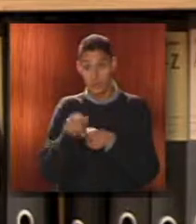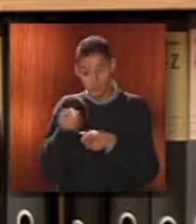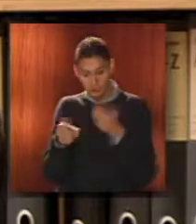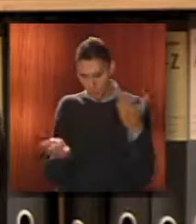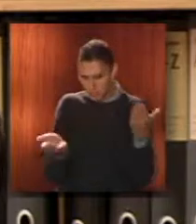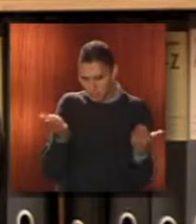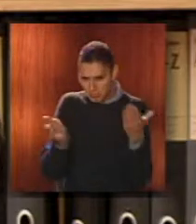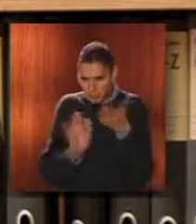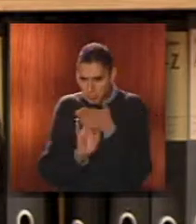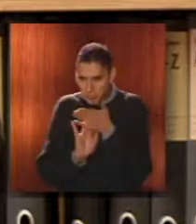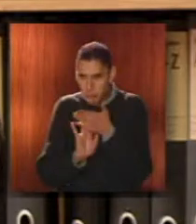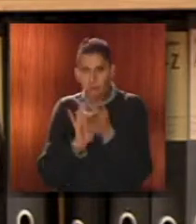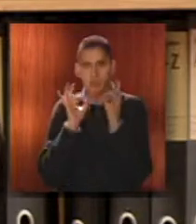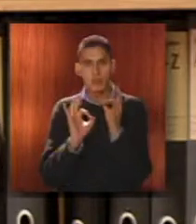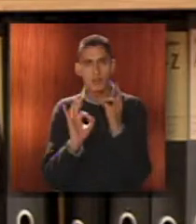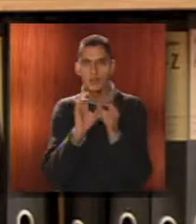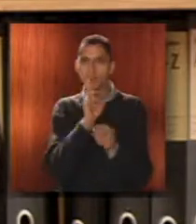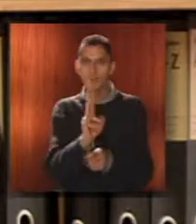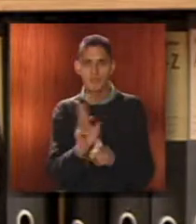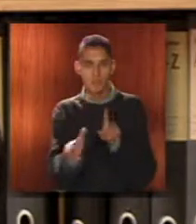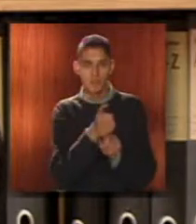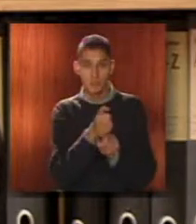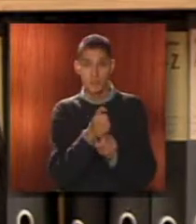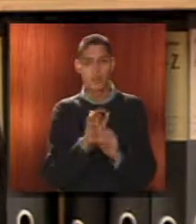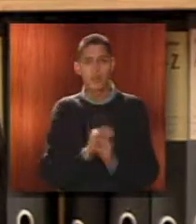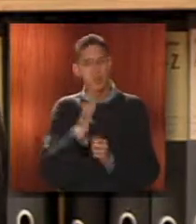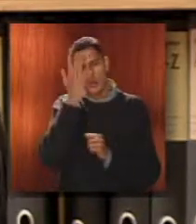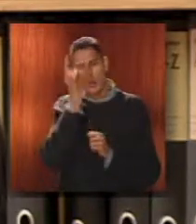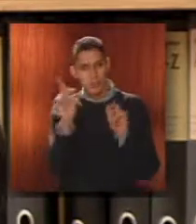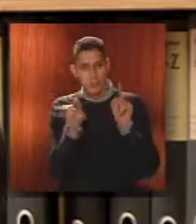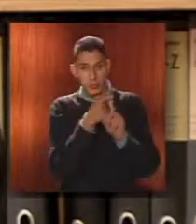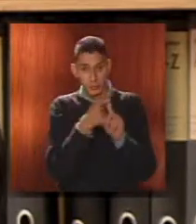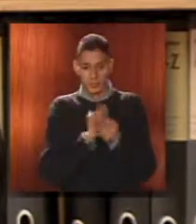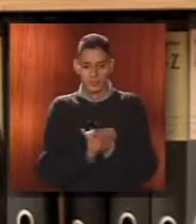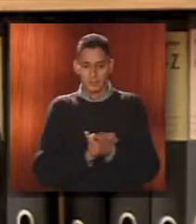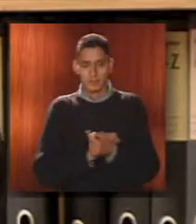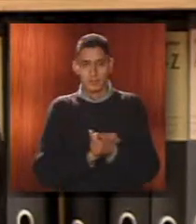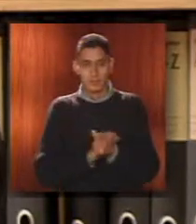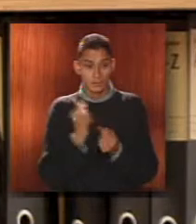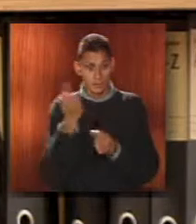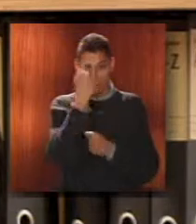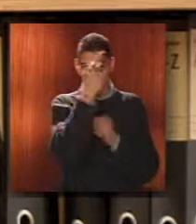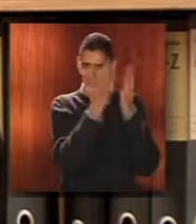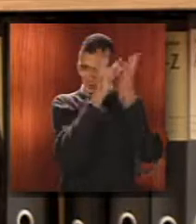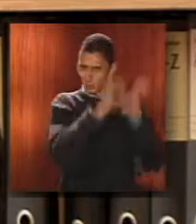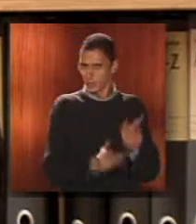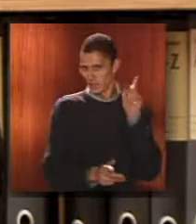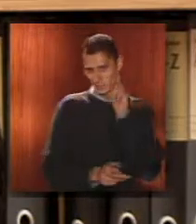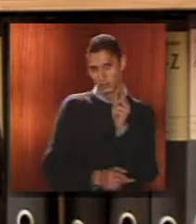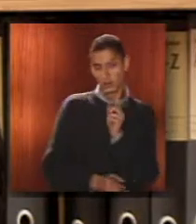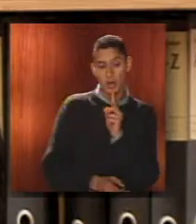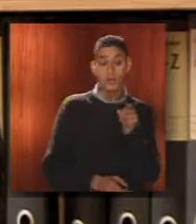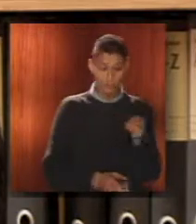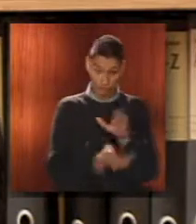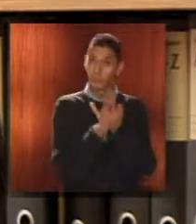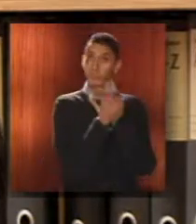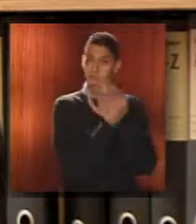Es un balance significativo por cuanto hemos visto, primero que los estudiantes